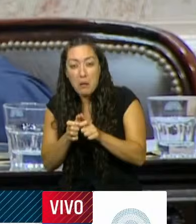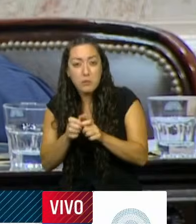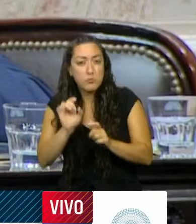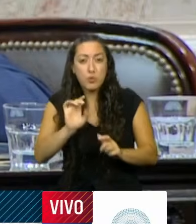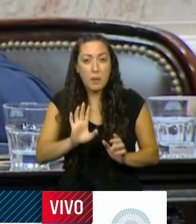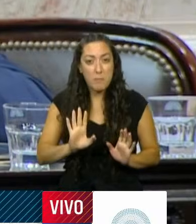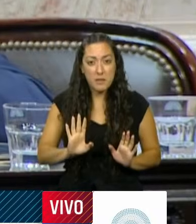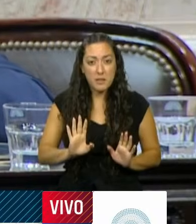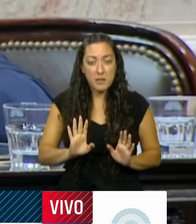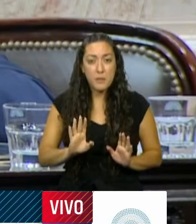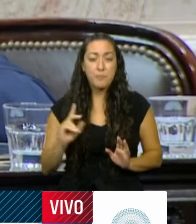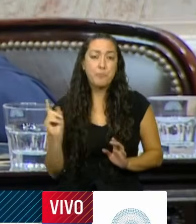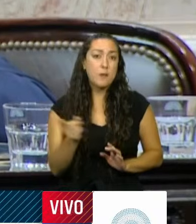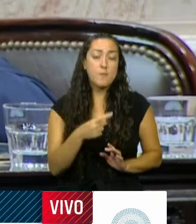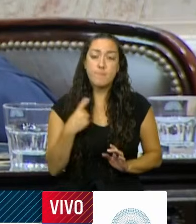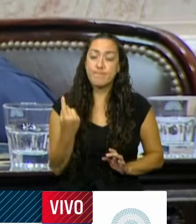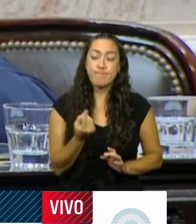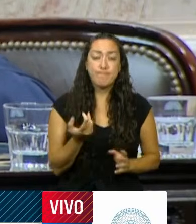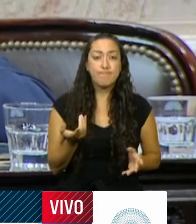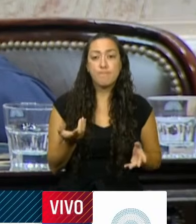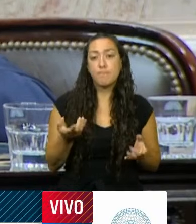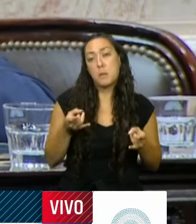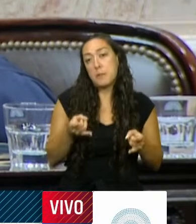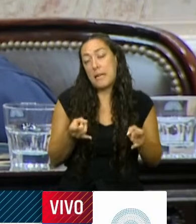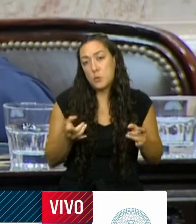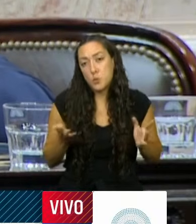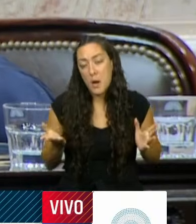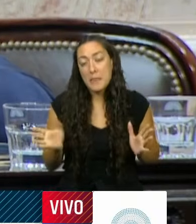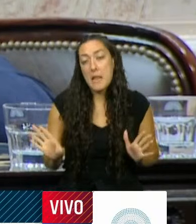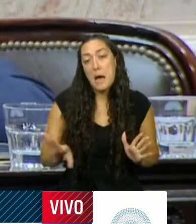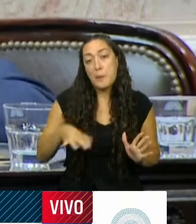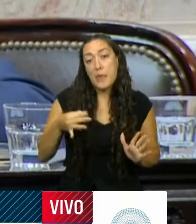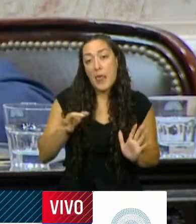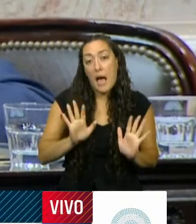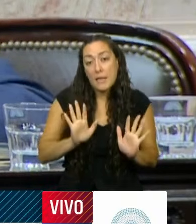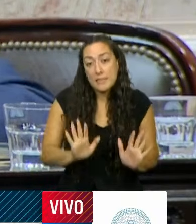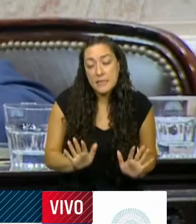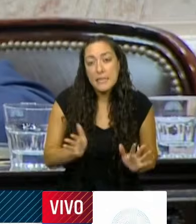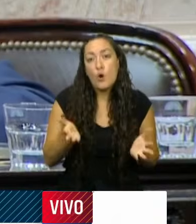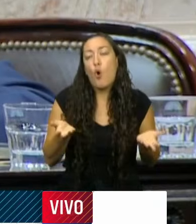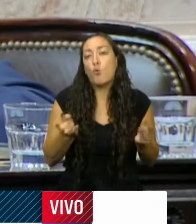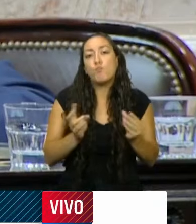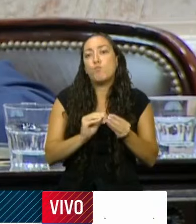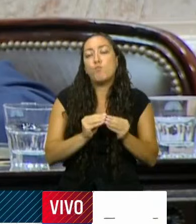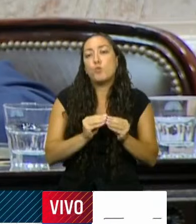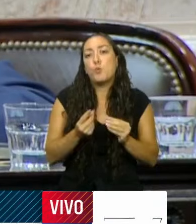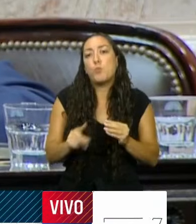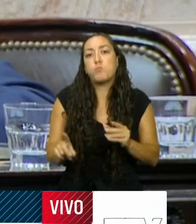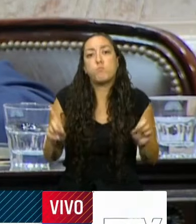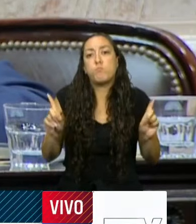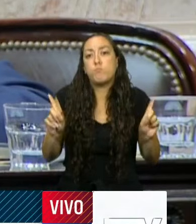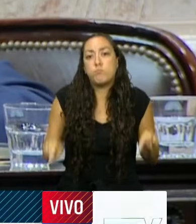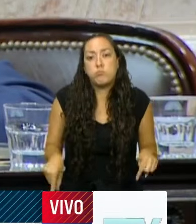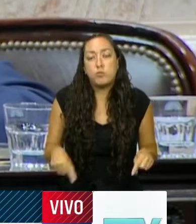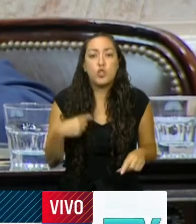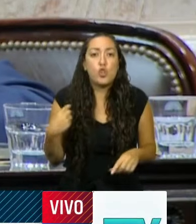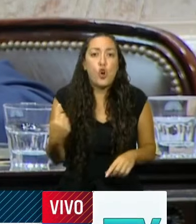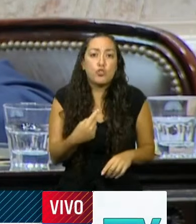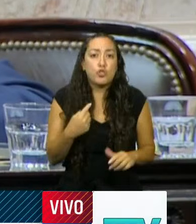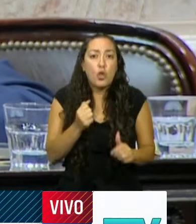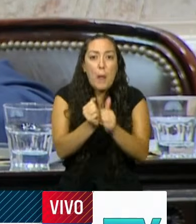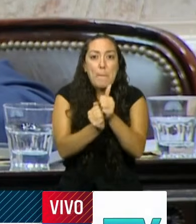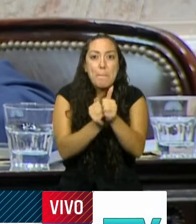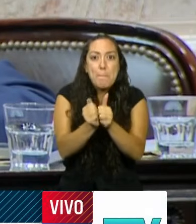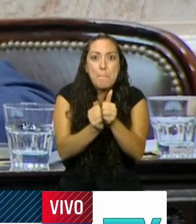No hemos tenido la suerte, no sé si por circunstancias de la vida o por qué razón, de tener una sola